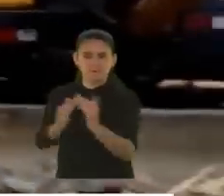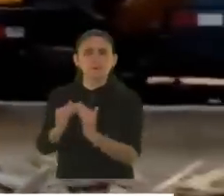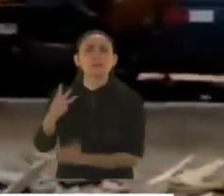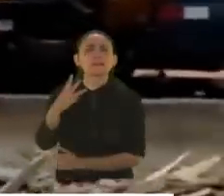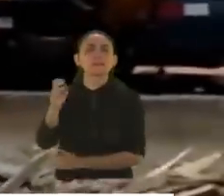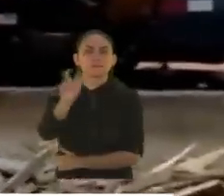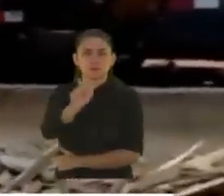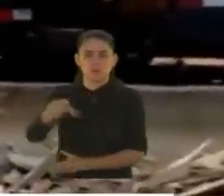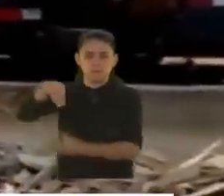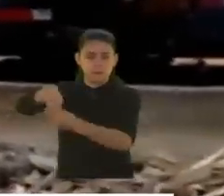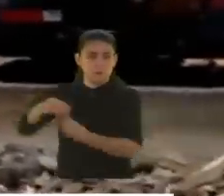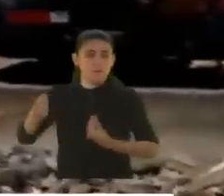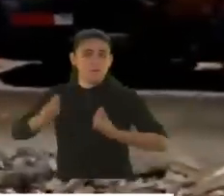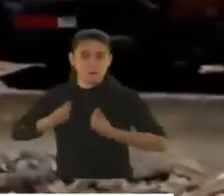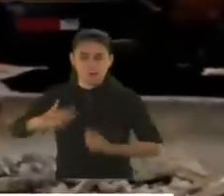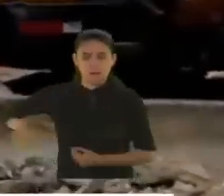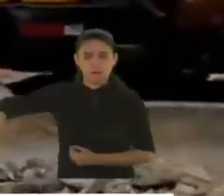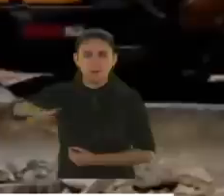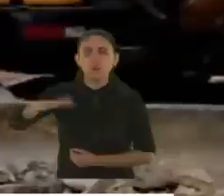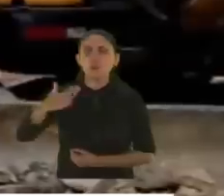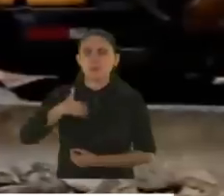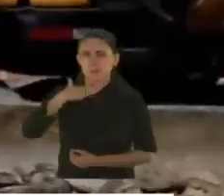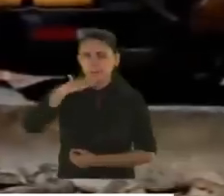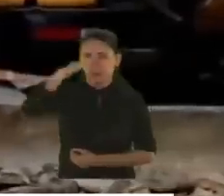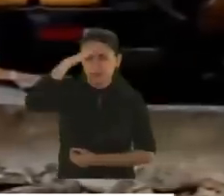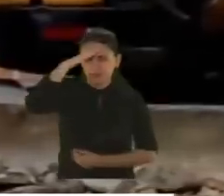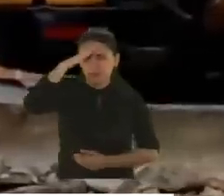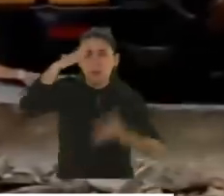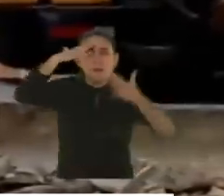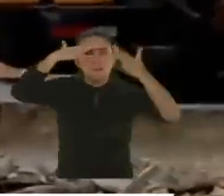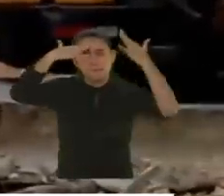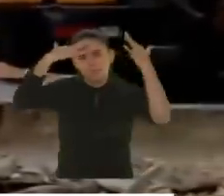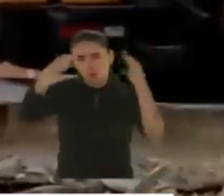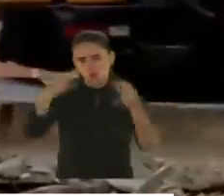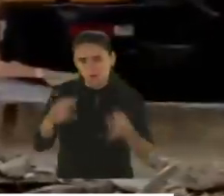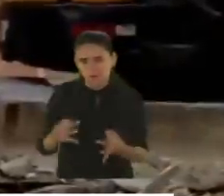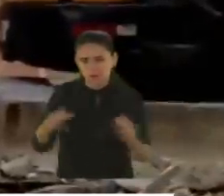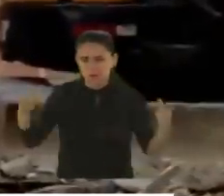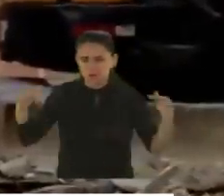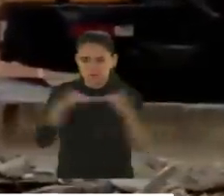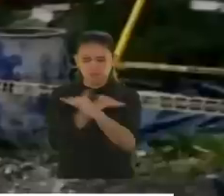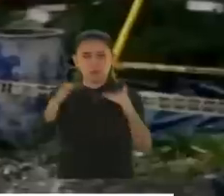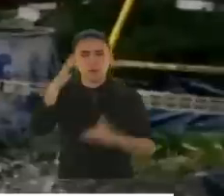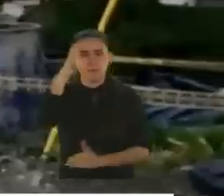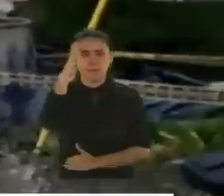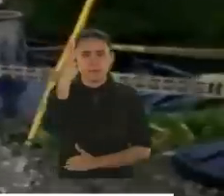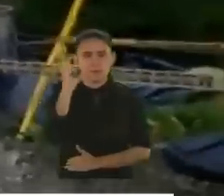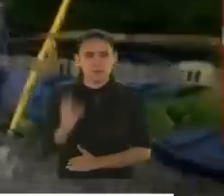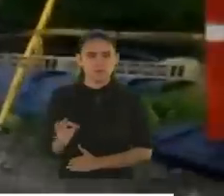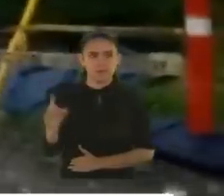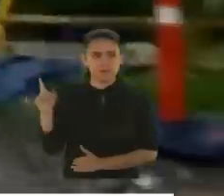el corregimiento de San Cristóbal en Medellín volvieran a ver vehículos así.